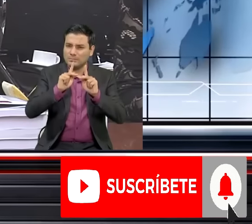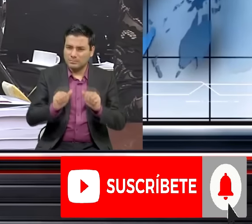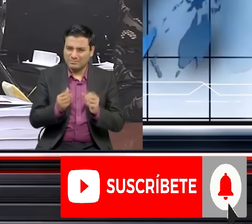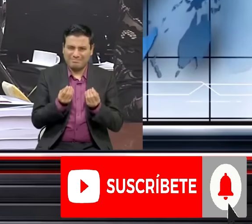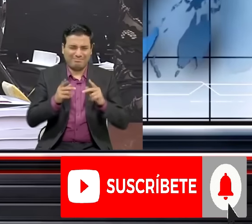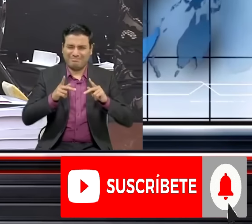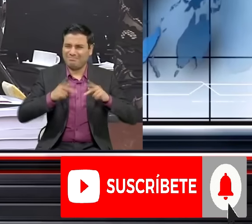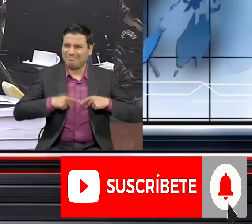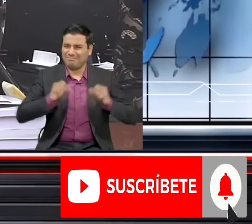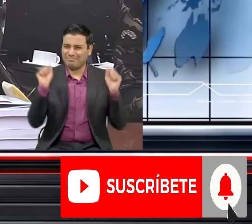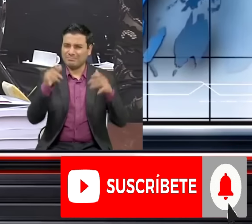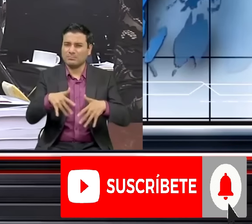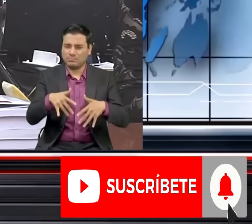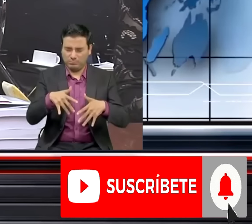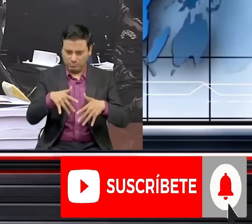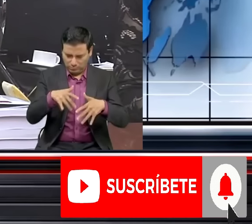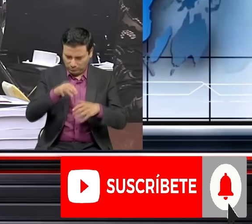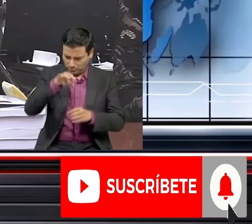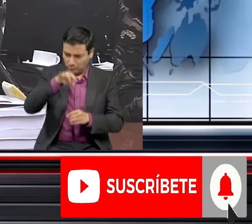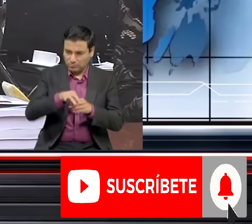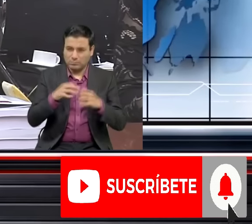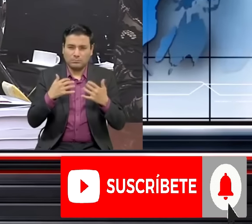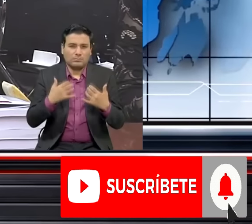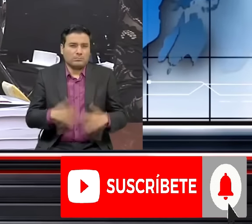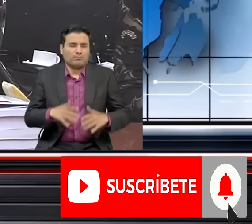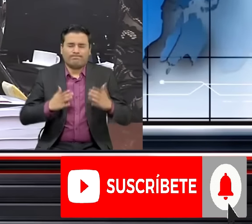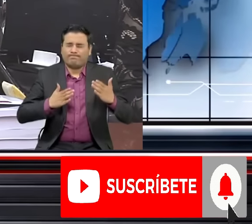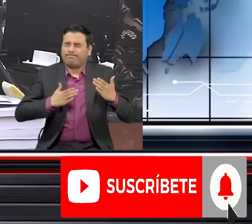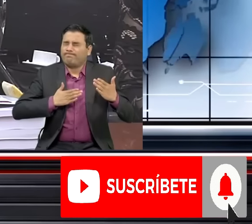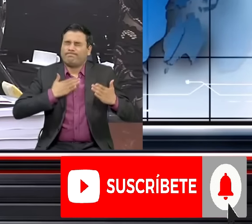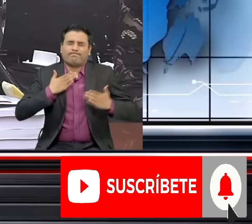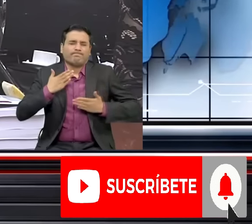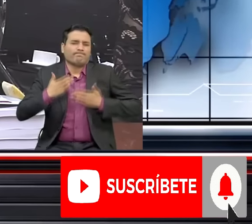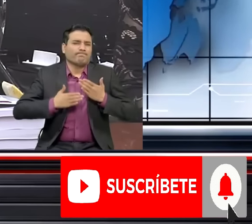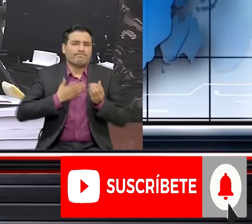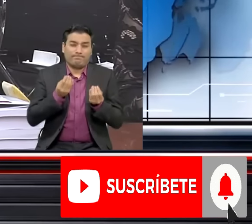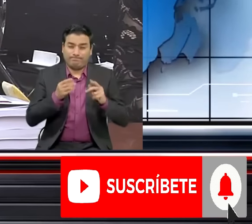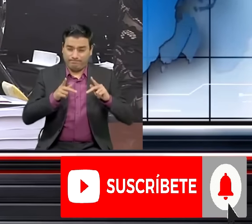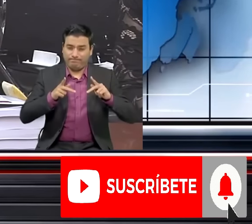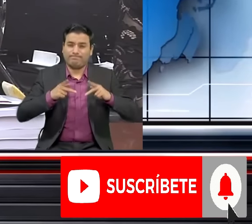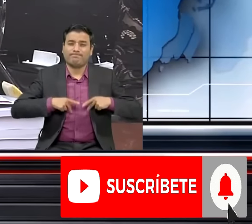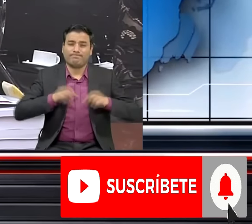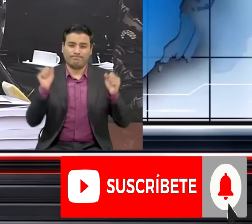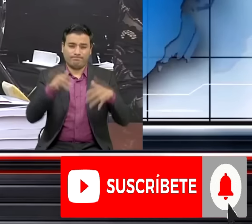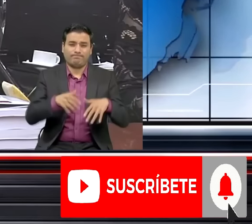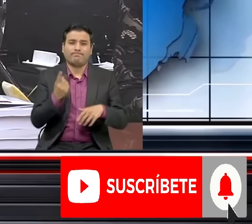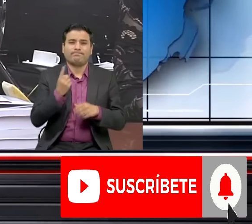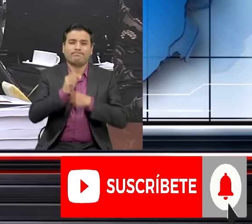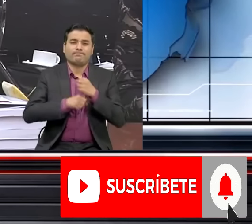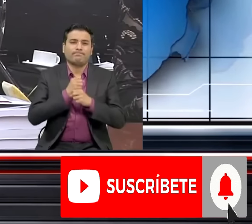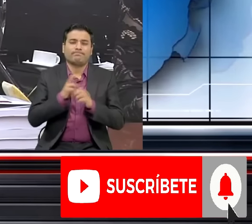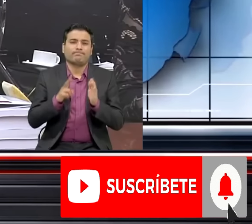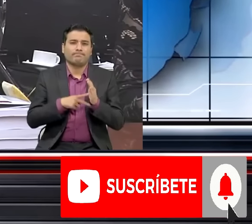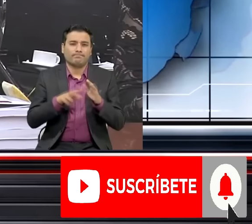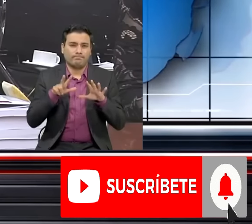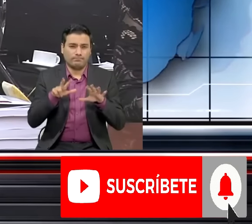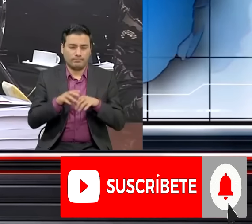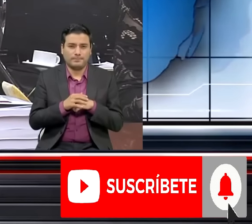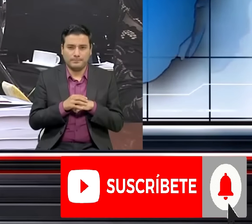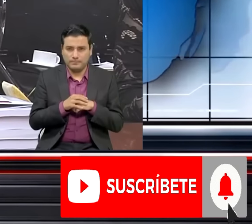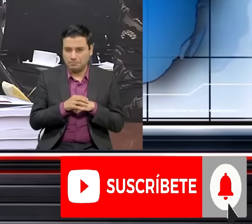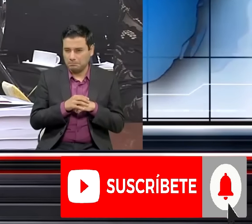del electorado, va a ser una fiesta de la democracia. Yo creo que va a haber una participación mayor que en 2018. Y